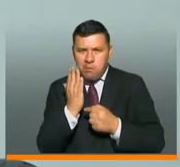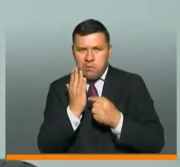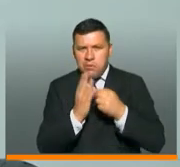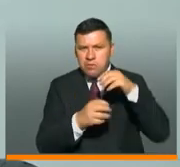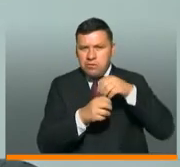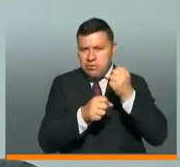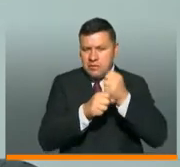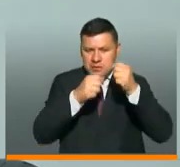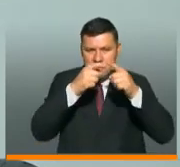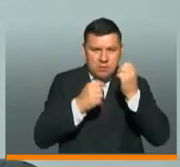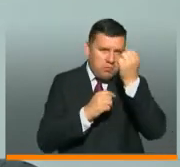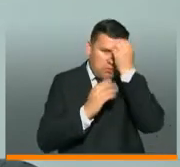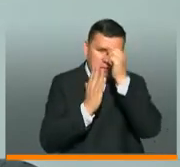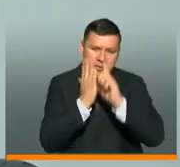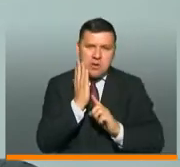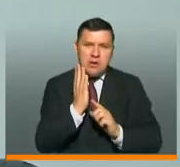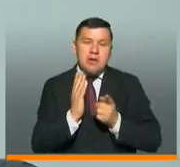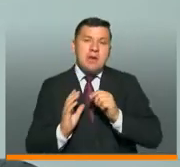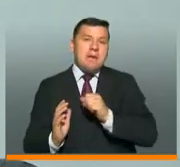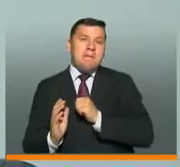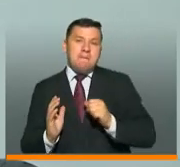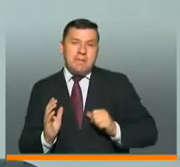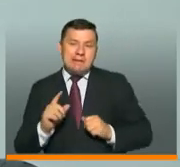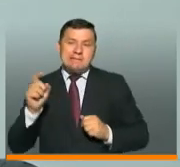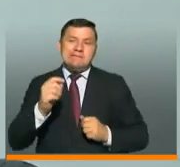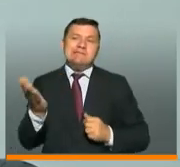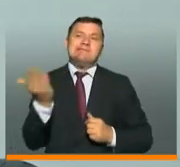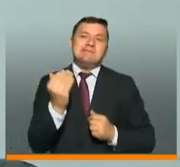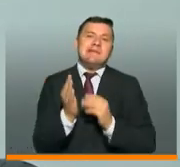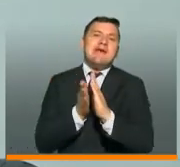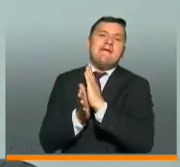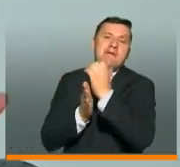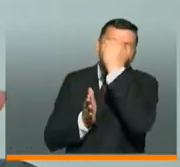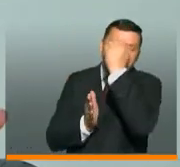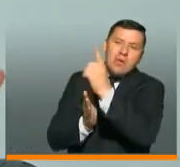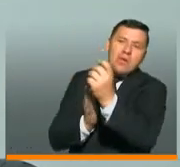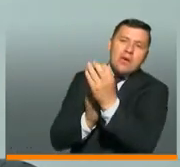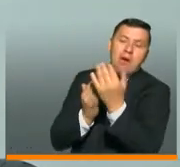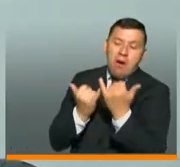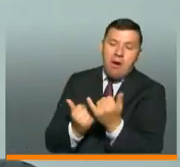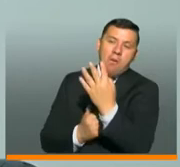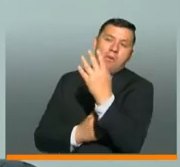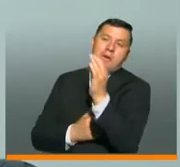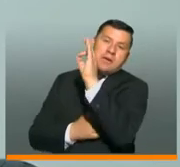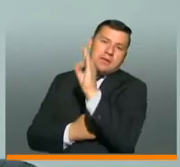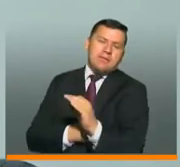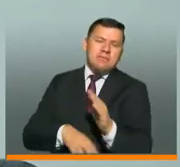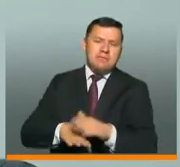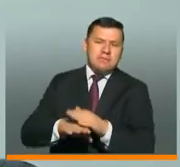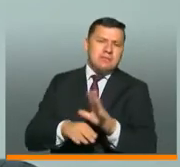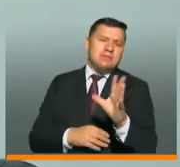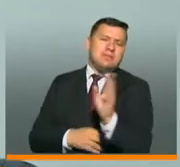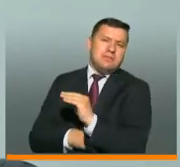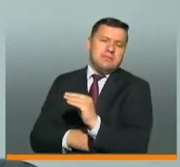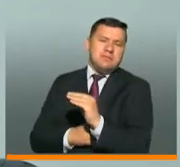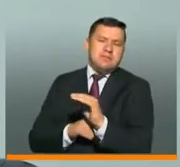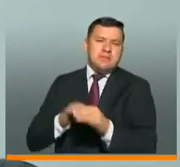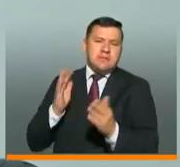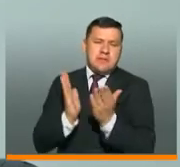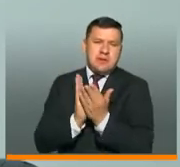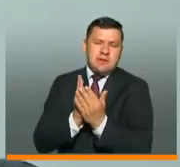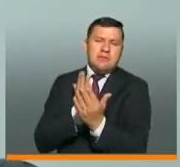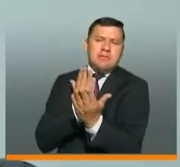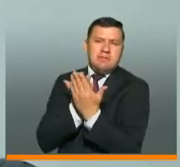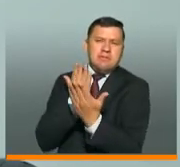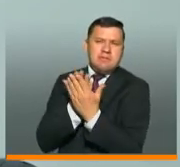público, pero del sistema privado requerimos toda la información. Vamos en el 40%, un llamado para los secretarios de